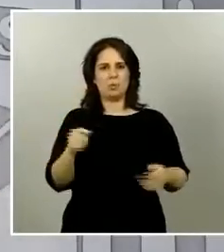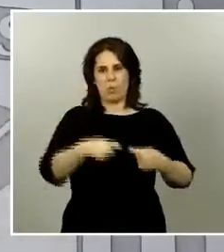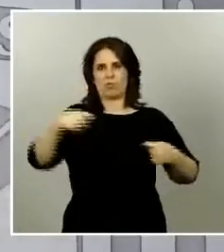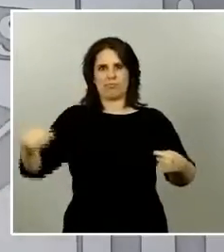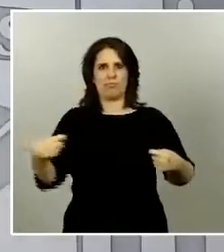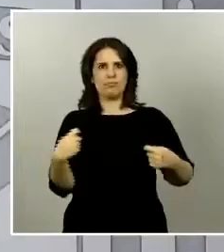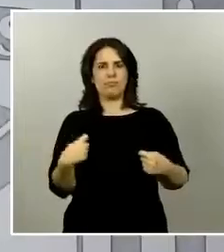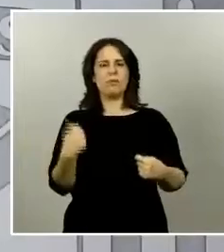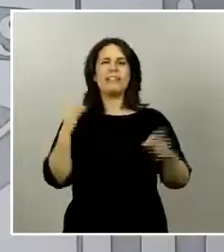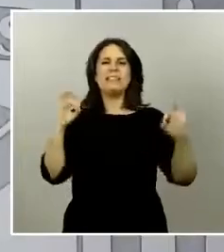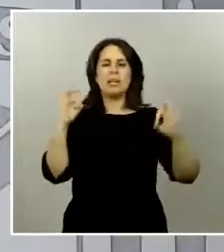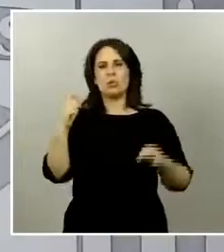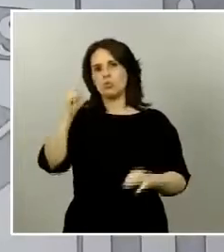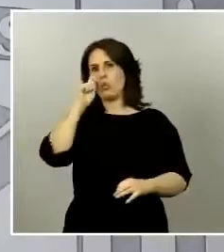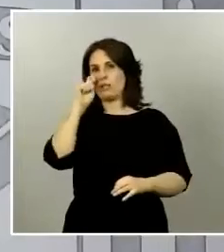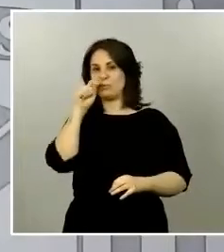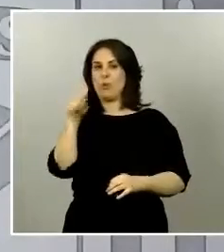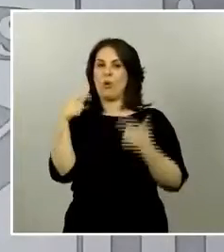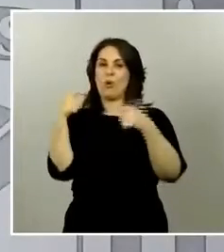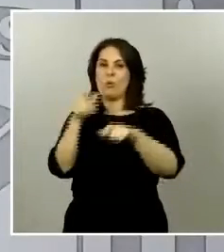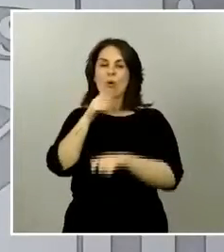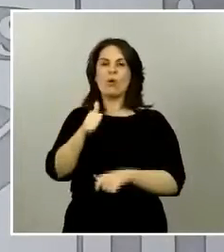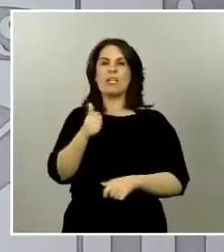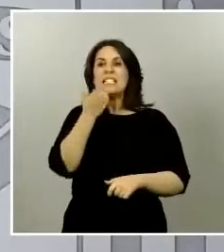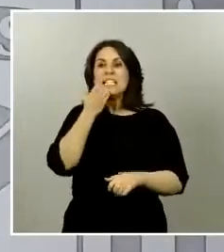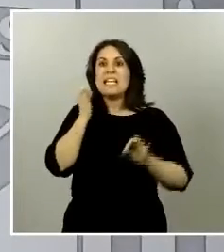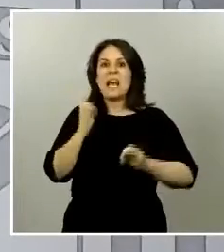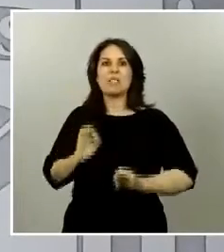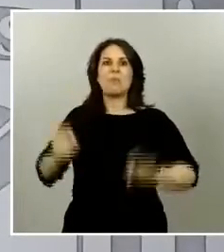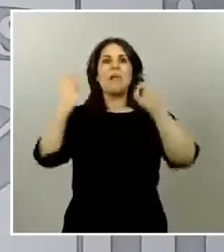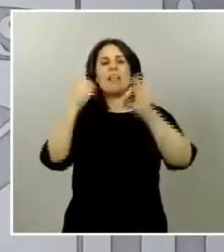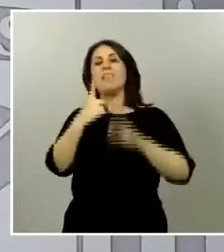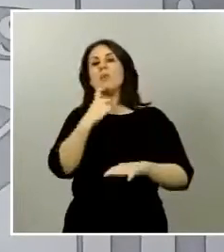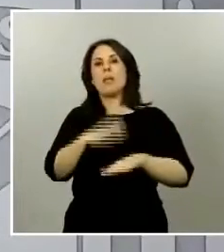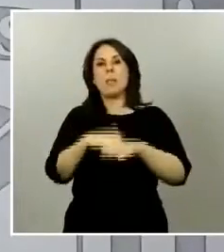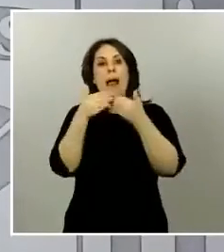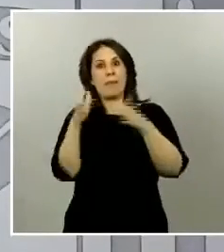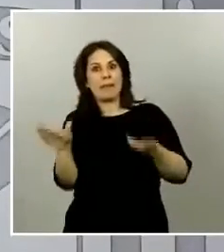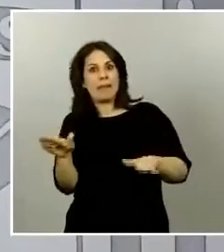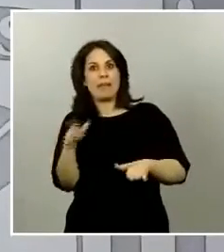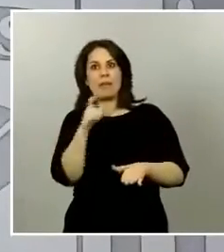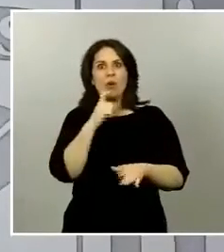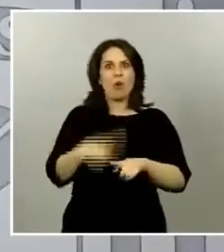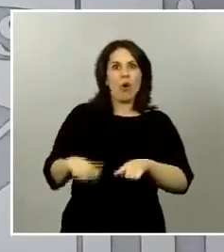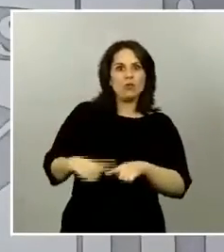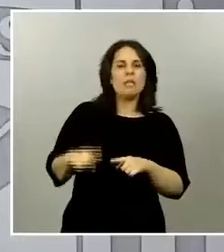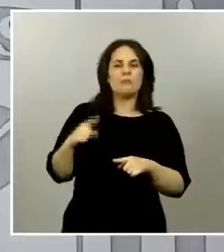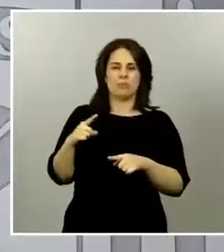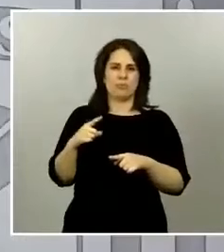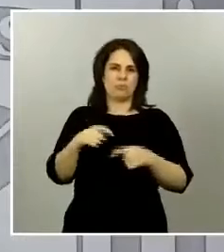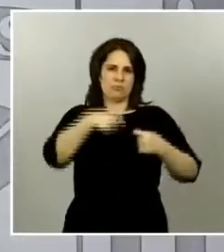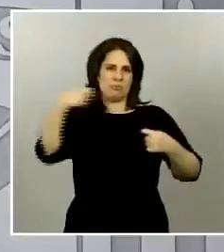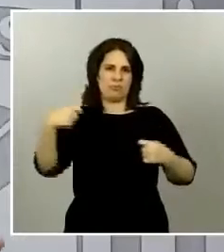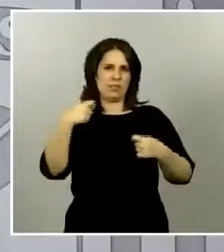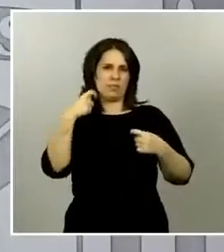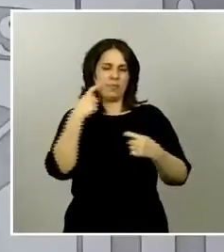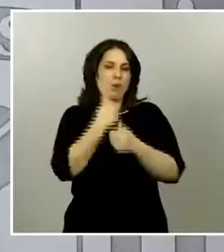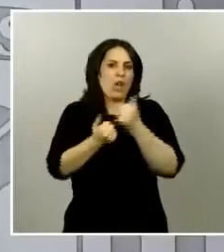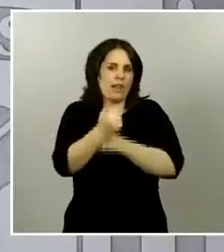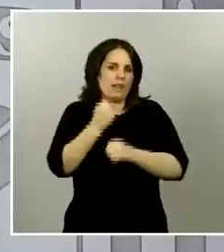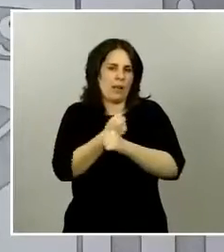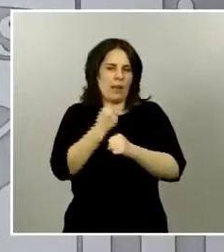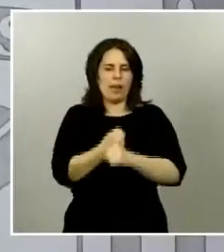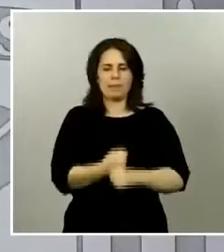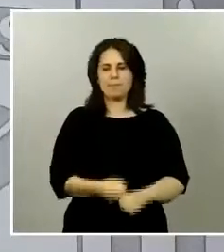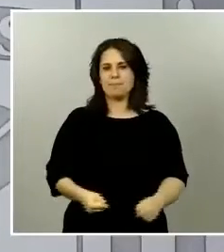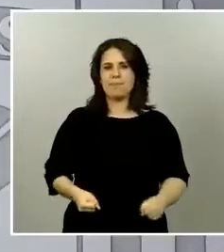junio, justamente en aquellos sectores como el del turismo, en donde haya especiales dificultades para esa apertura.